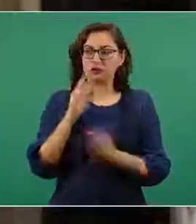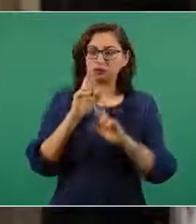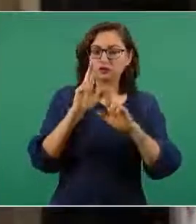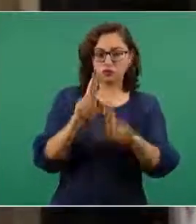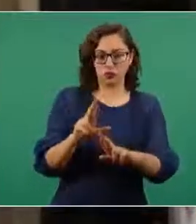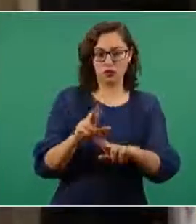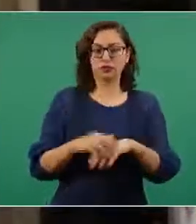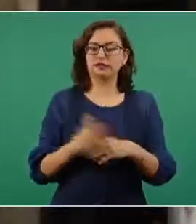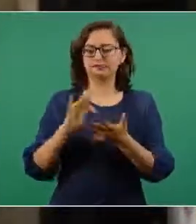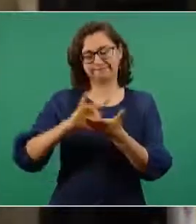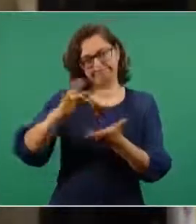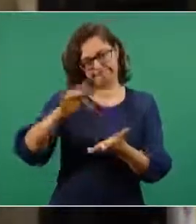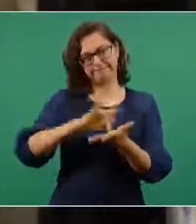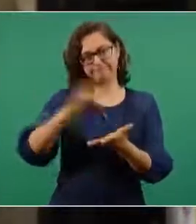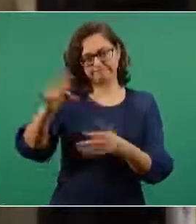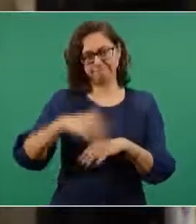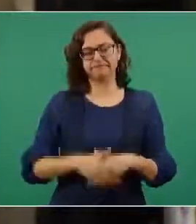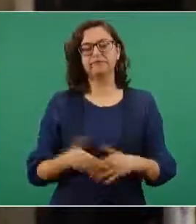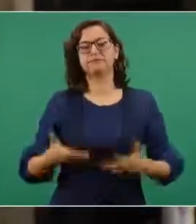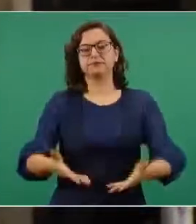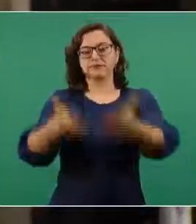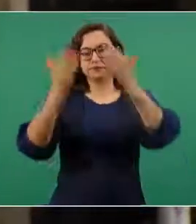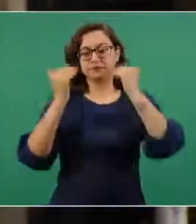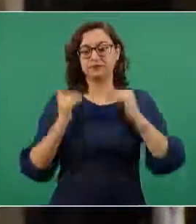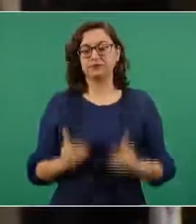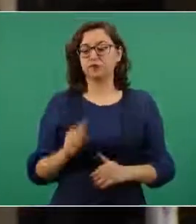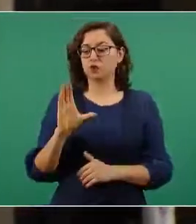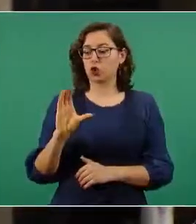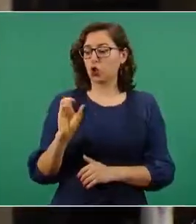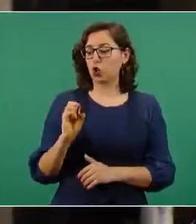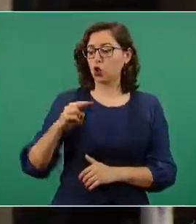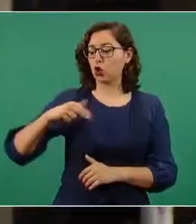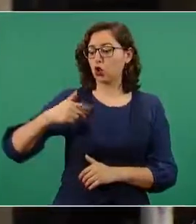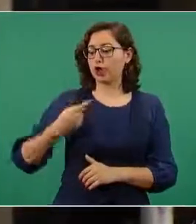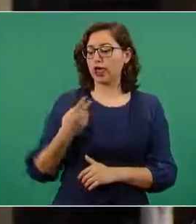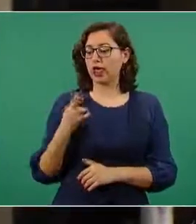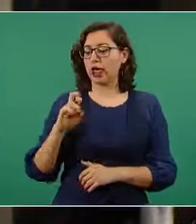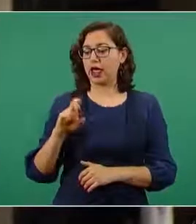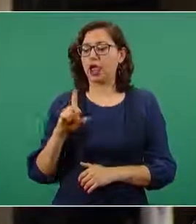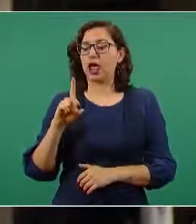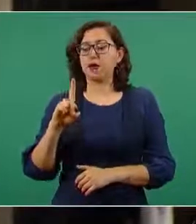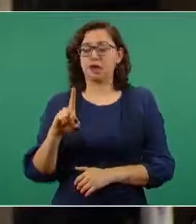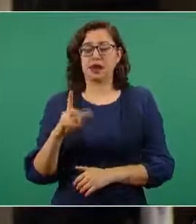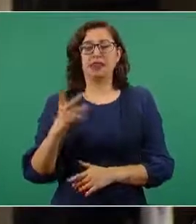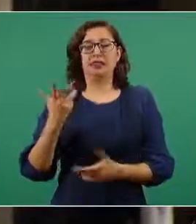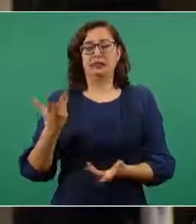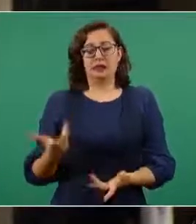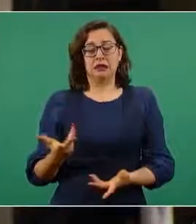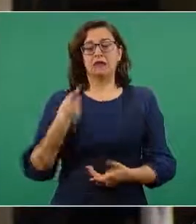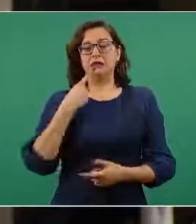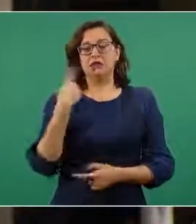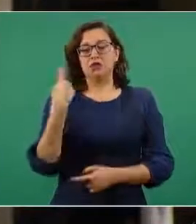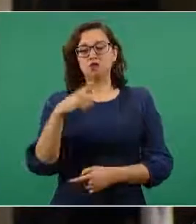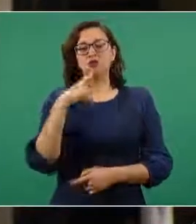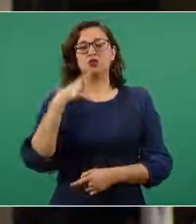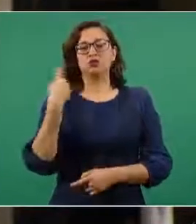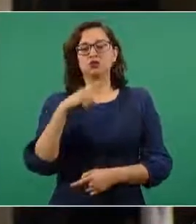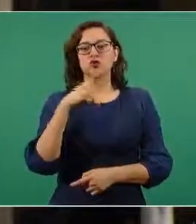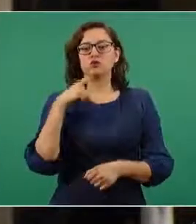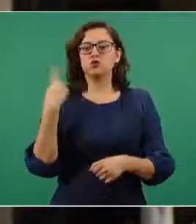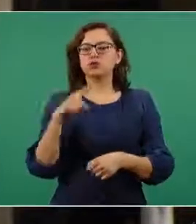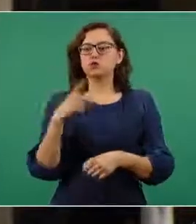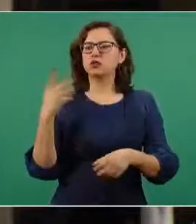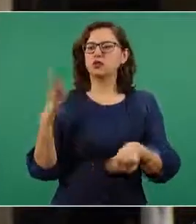presidente, tenemos varias denuncias de CONAPRED que no cumple con el fin con el que fue creado.